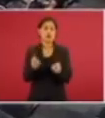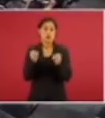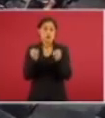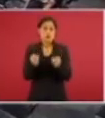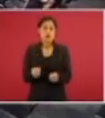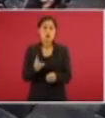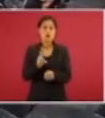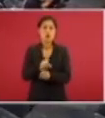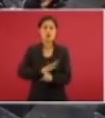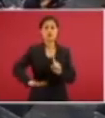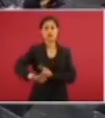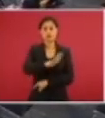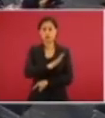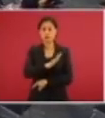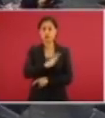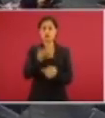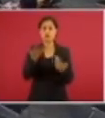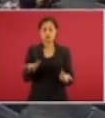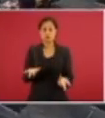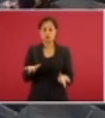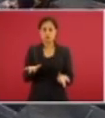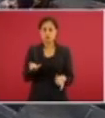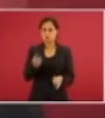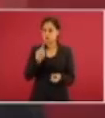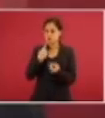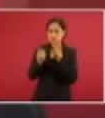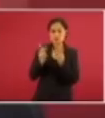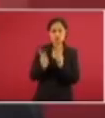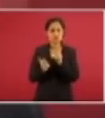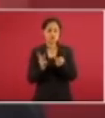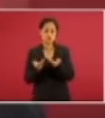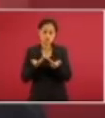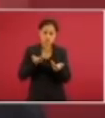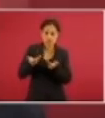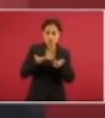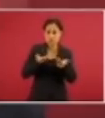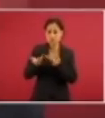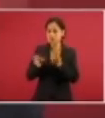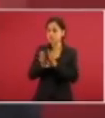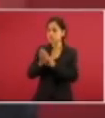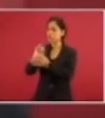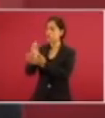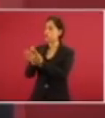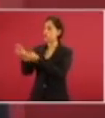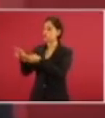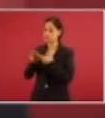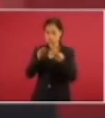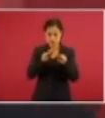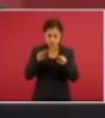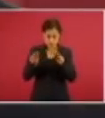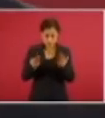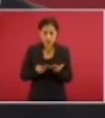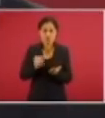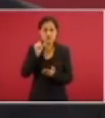pública, pues destinamos al tema de seguridad a recibir los reportes, el parte de lo que